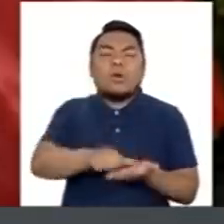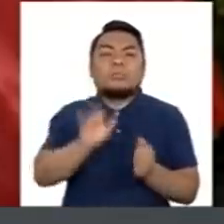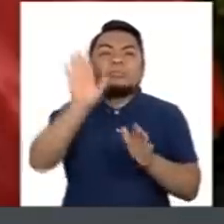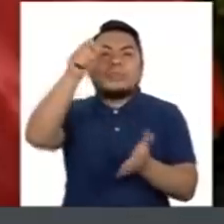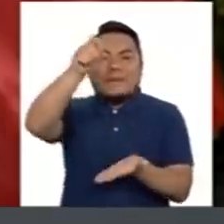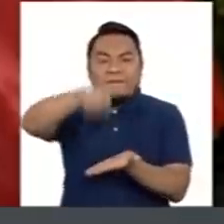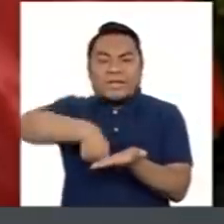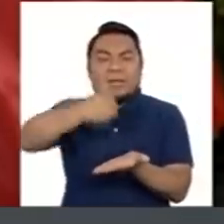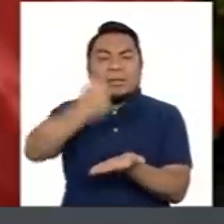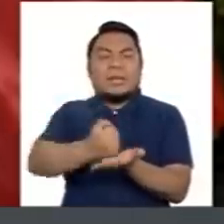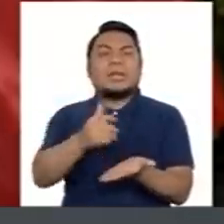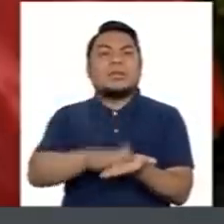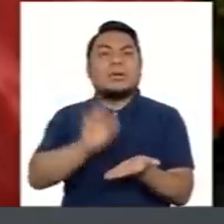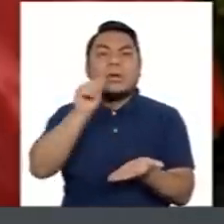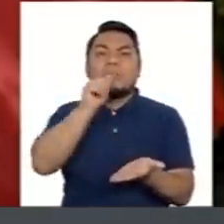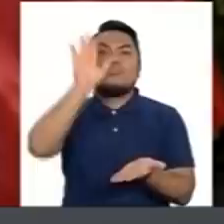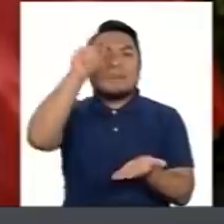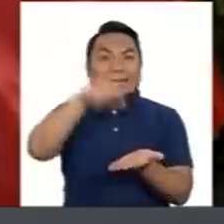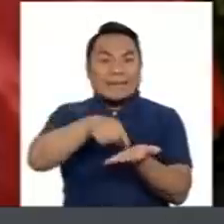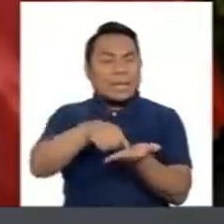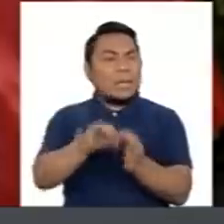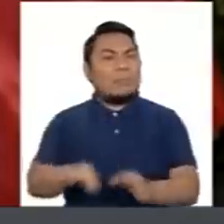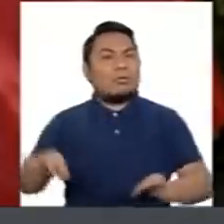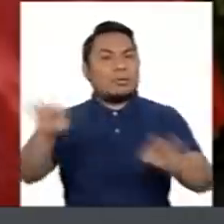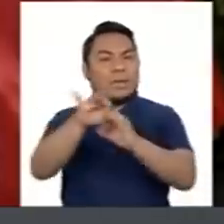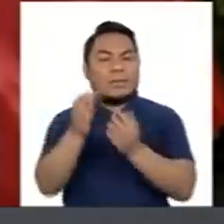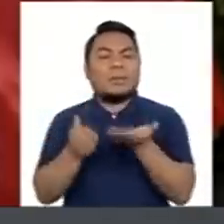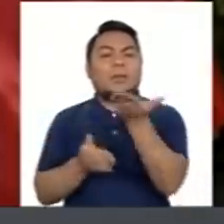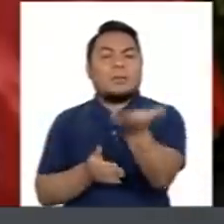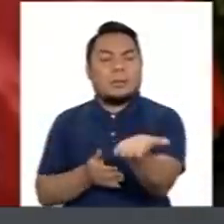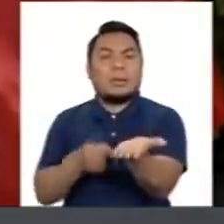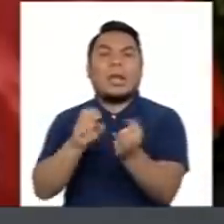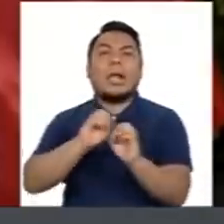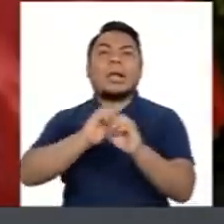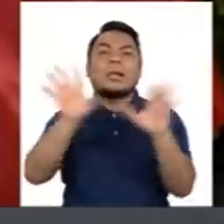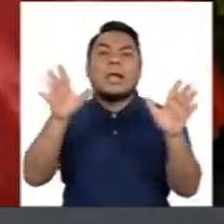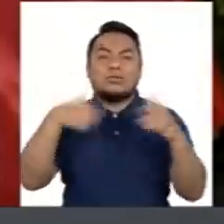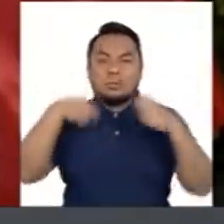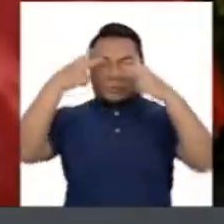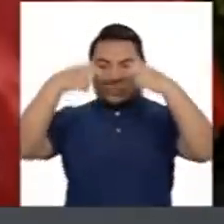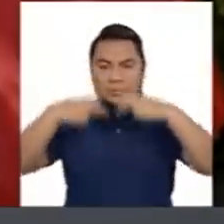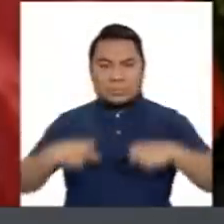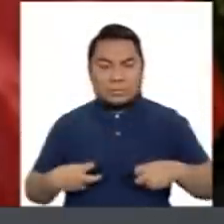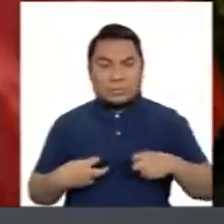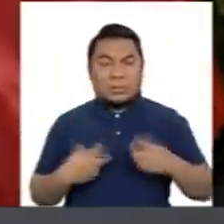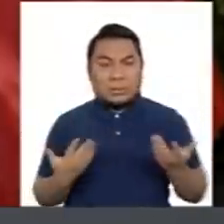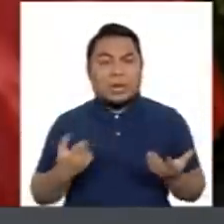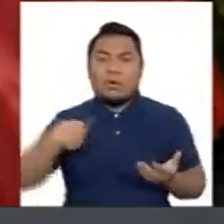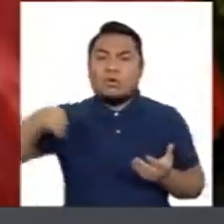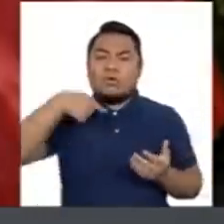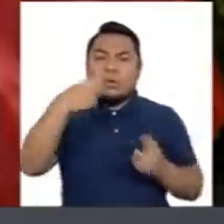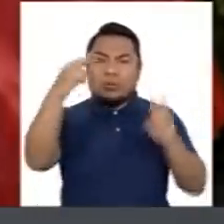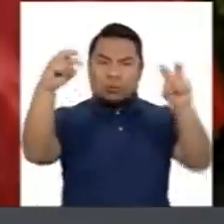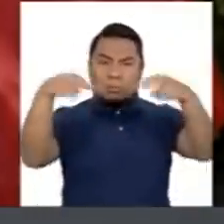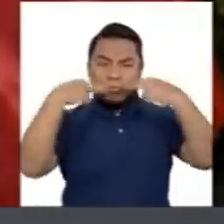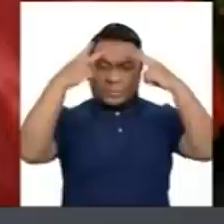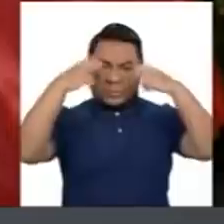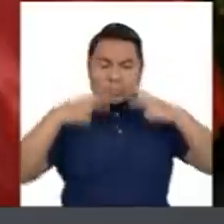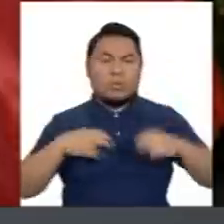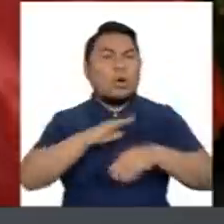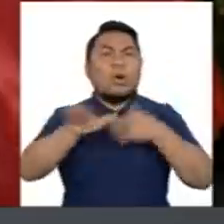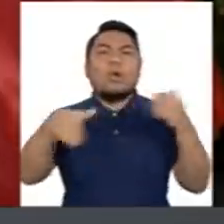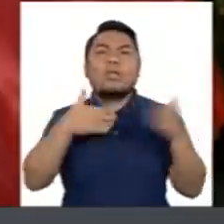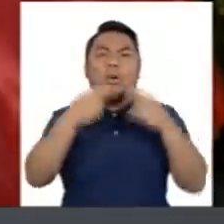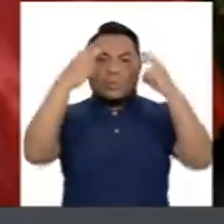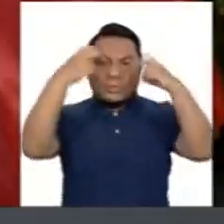intereses. Y declaración de intereses que todos debemos públicamente mostrar para que el